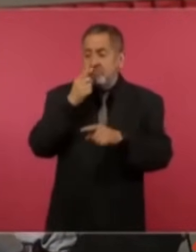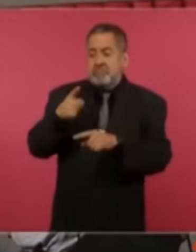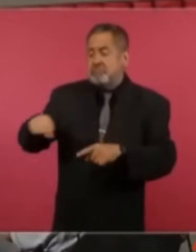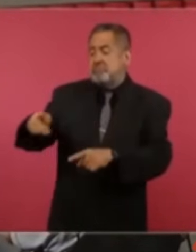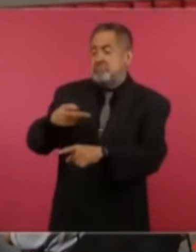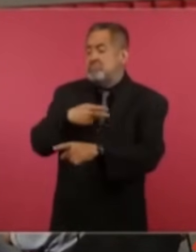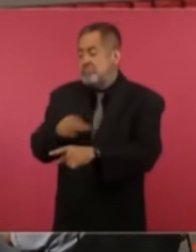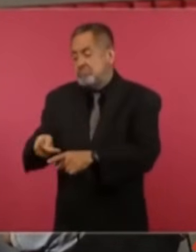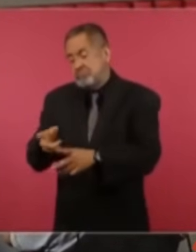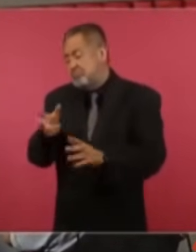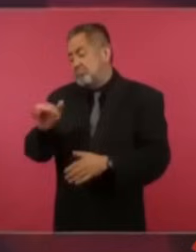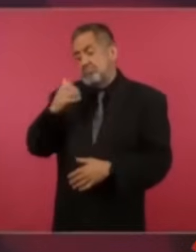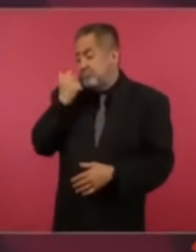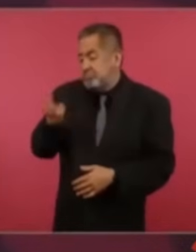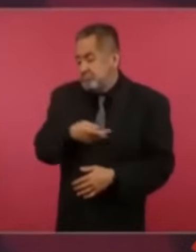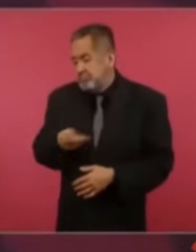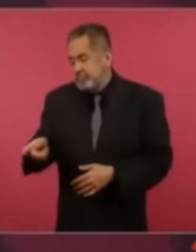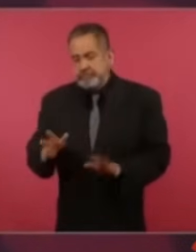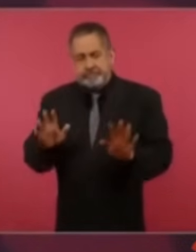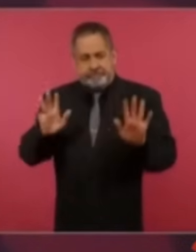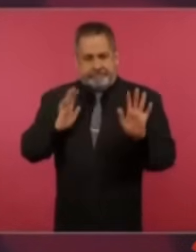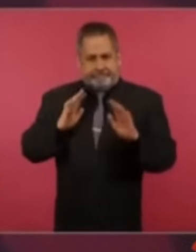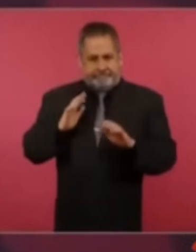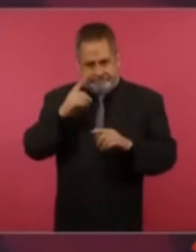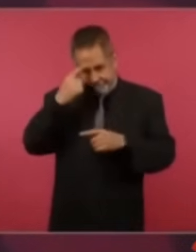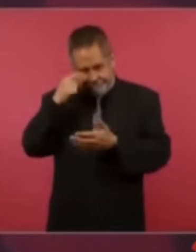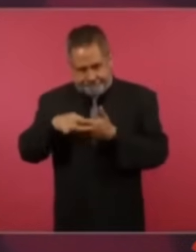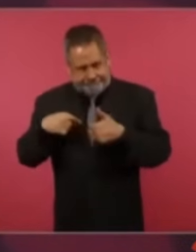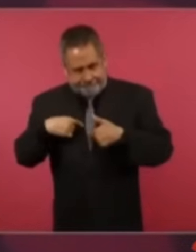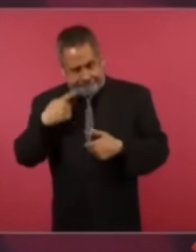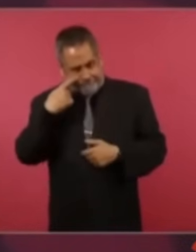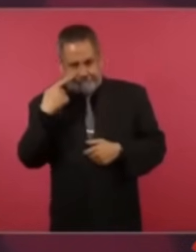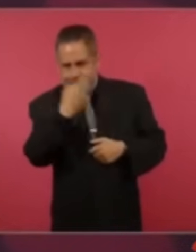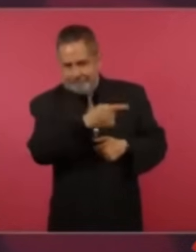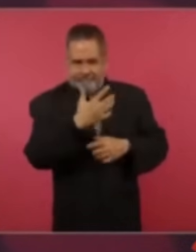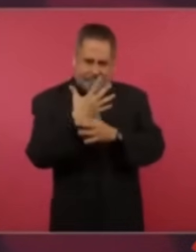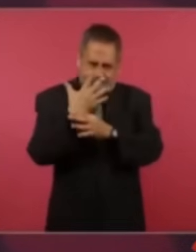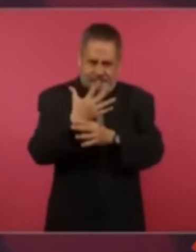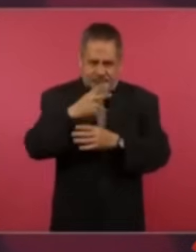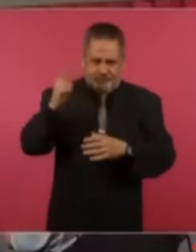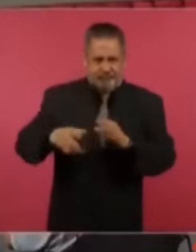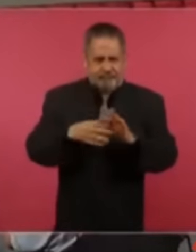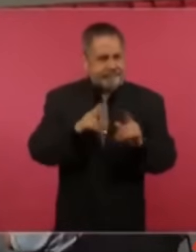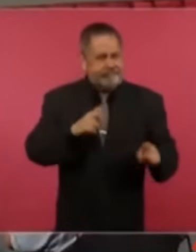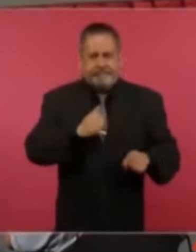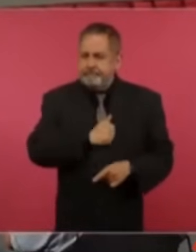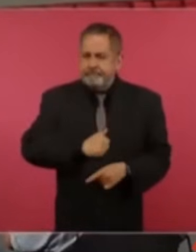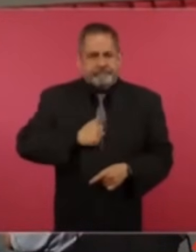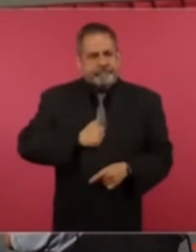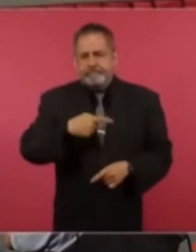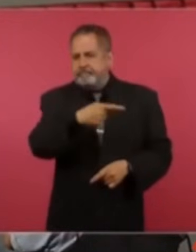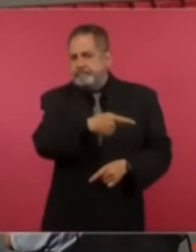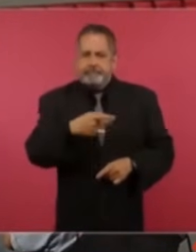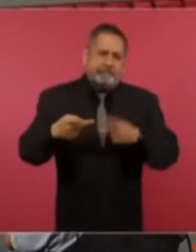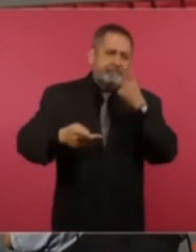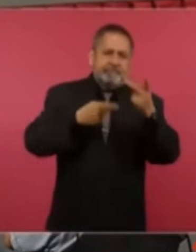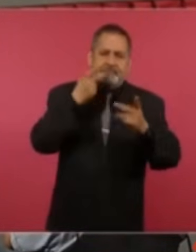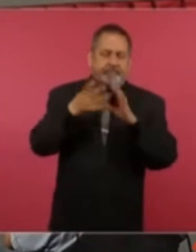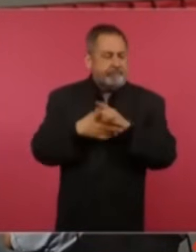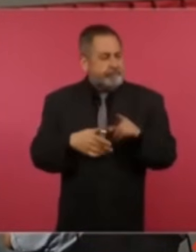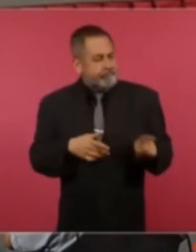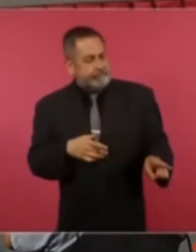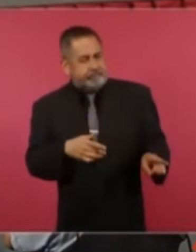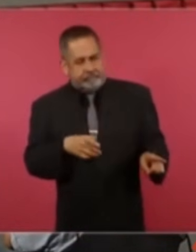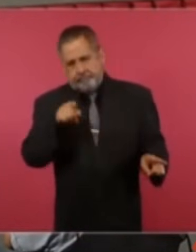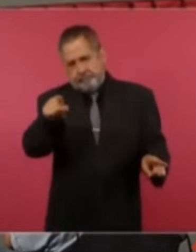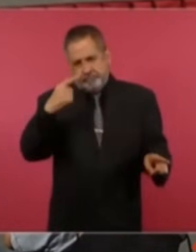pobre porque quiere. Pero no me crean a mí, vamos a escuchar sus palabras, sus lamentables palabras, para que ustedes